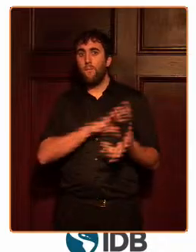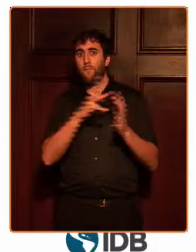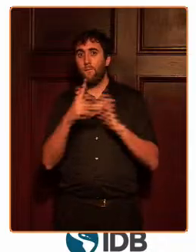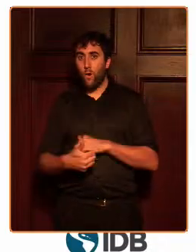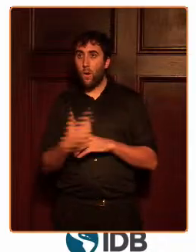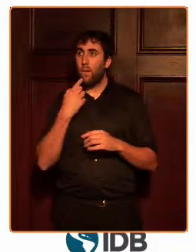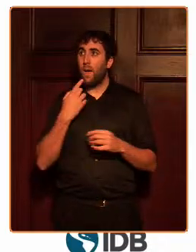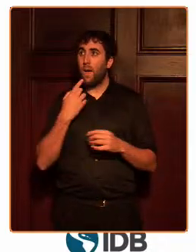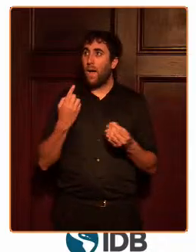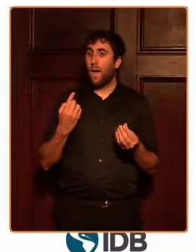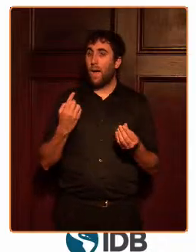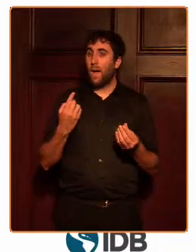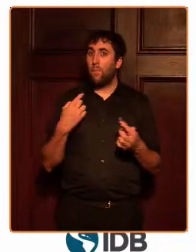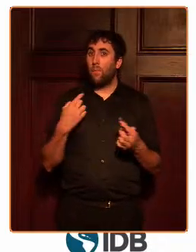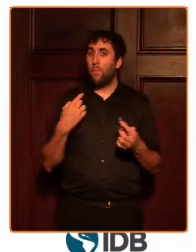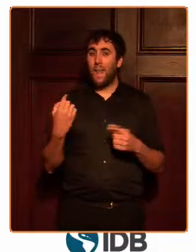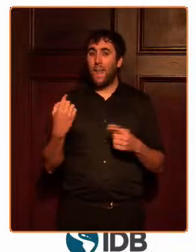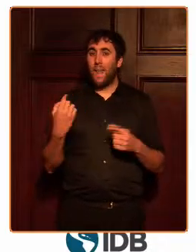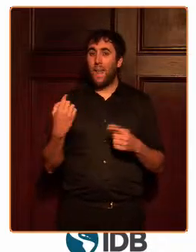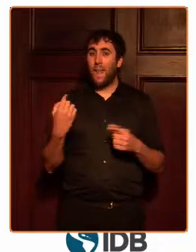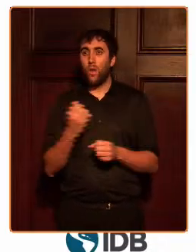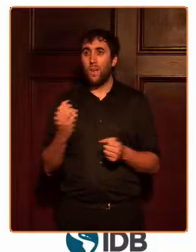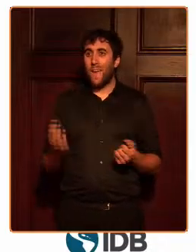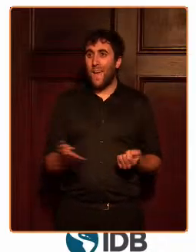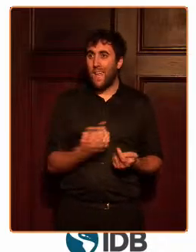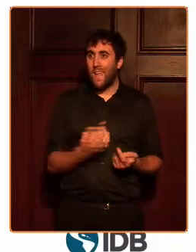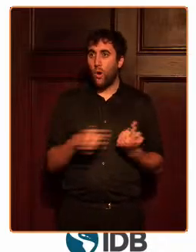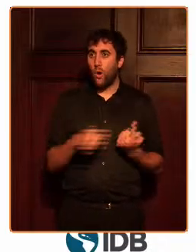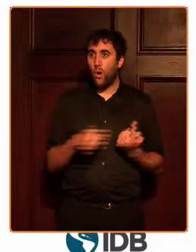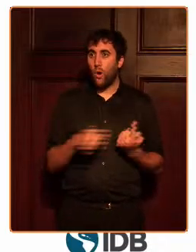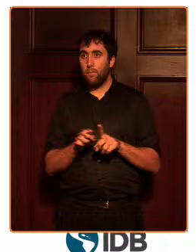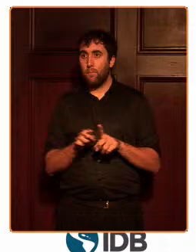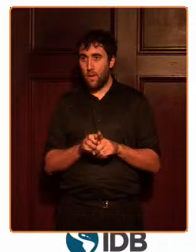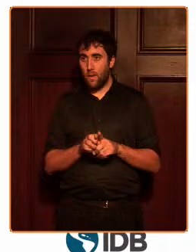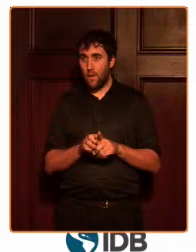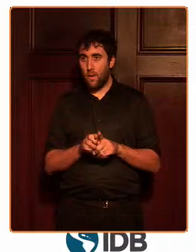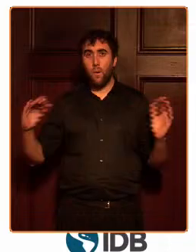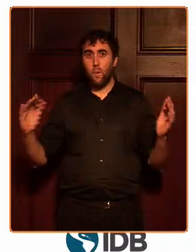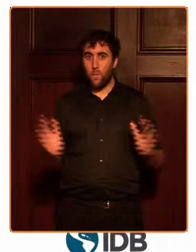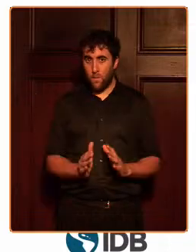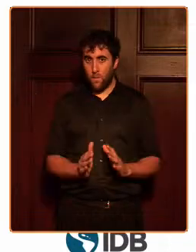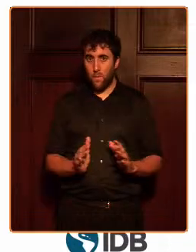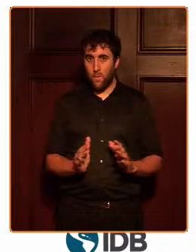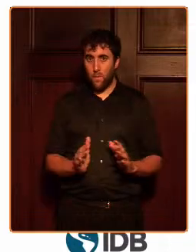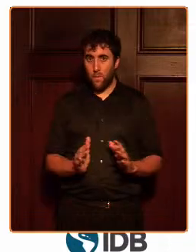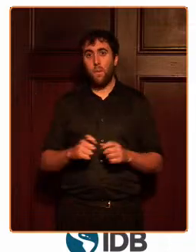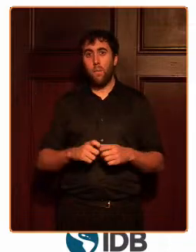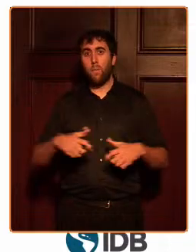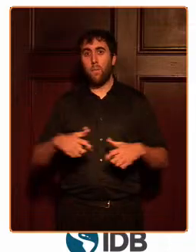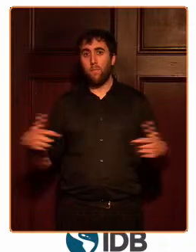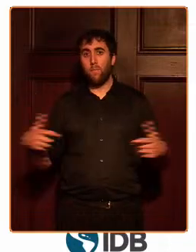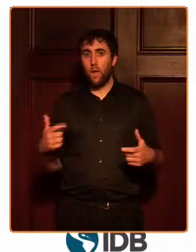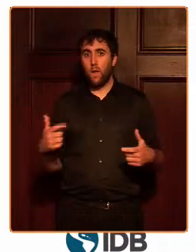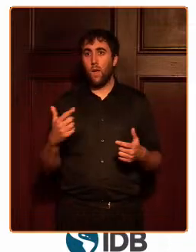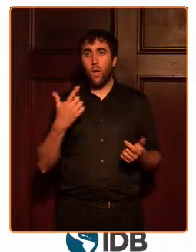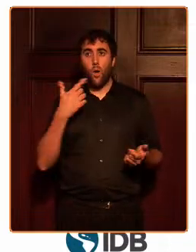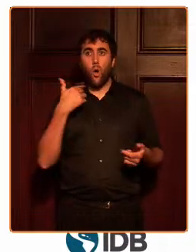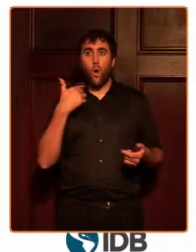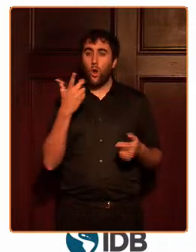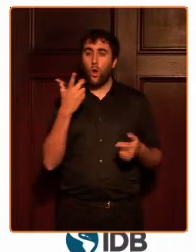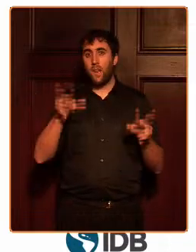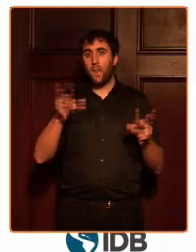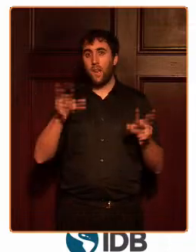el uso para tareas relacionadas con el trabajo ha bajado y ha aumentado el uso para otro tipo de